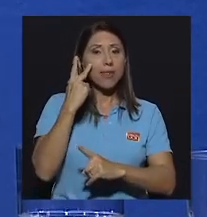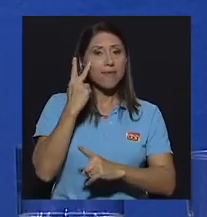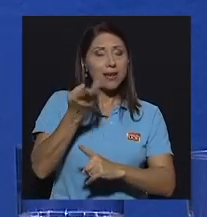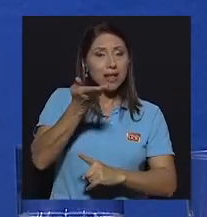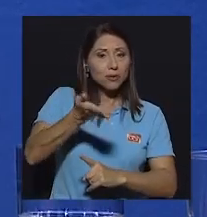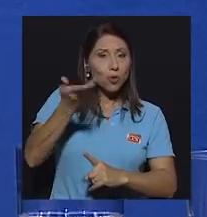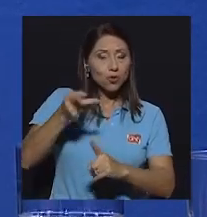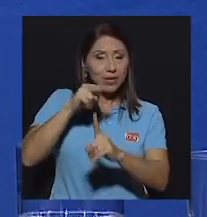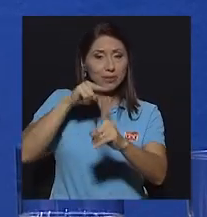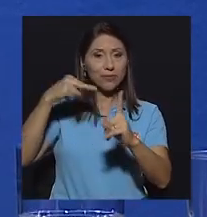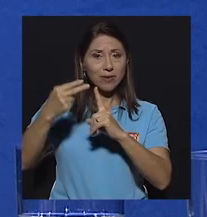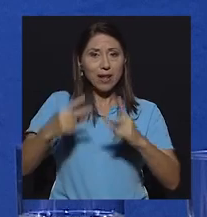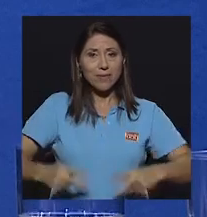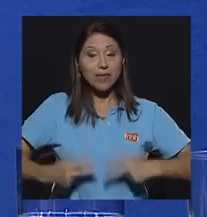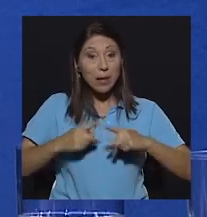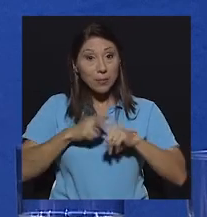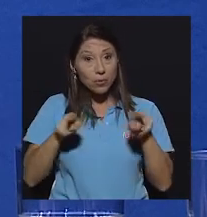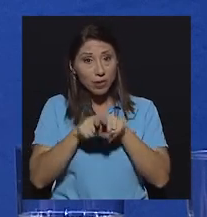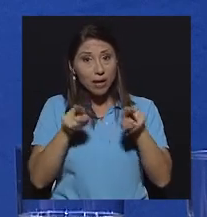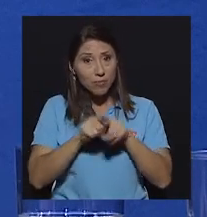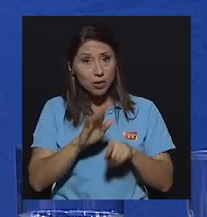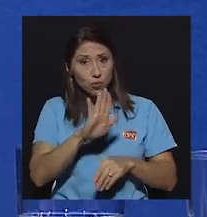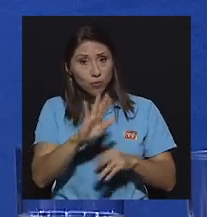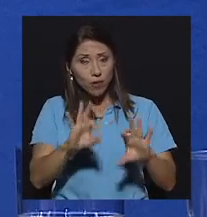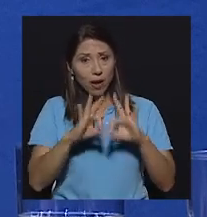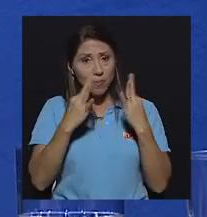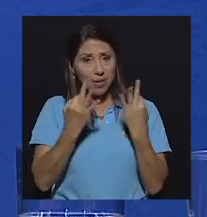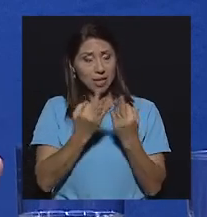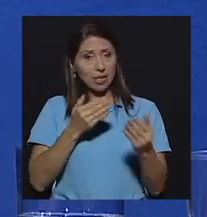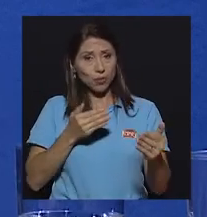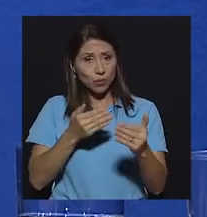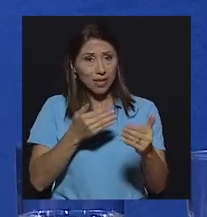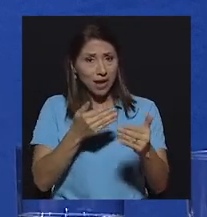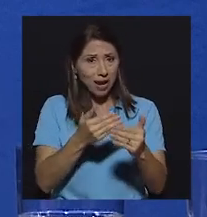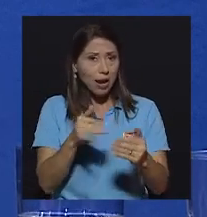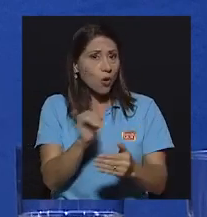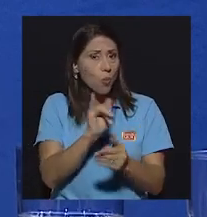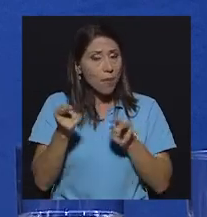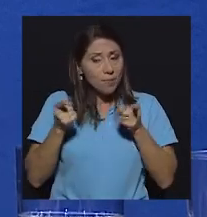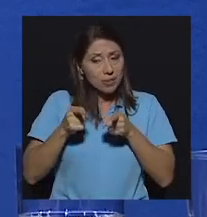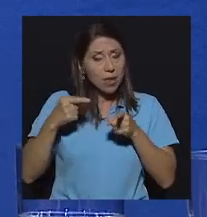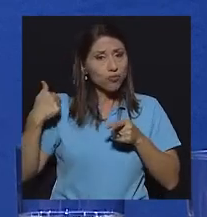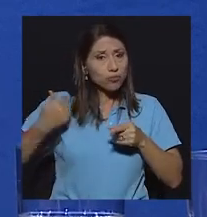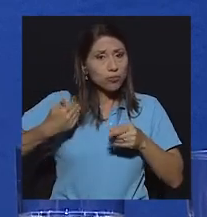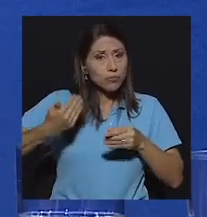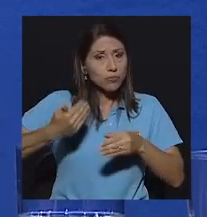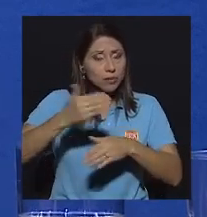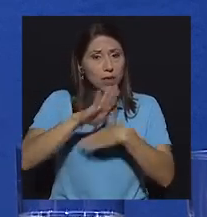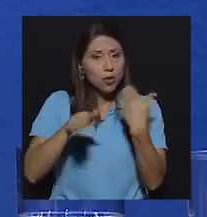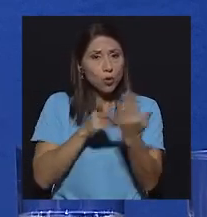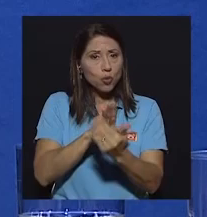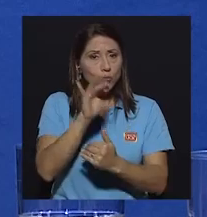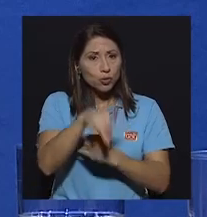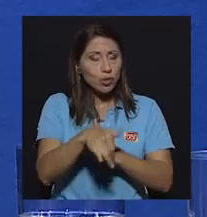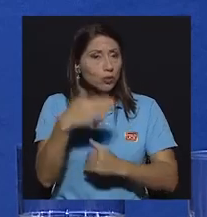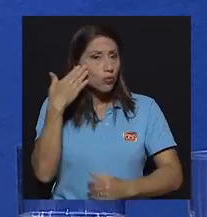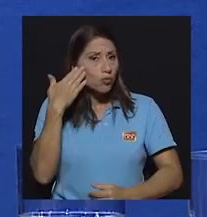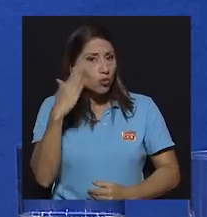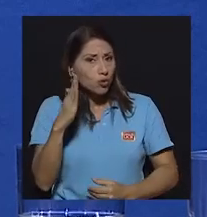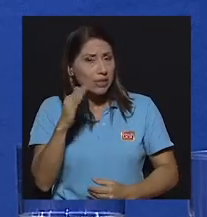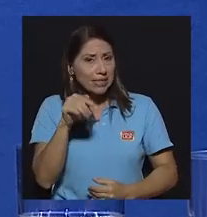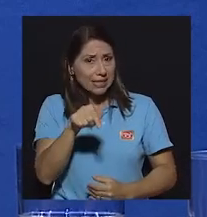vida, pero también tu familia estuvo cercana, como lo ha estado a todos los proyectos. No sé si en este en particular